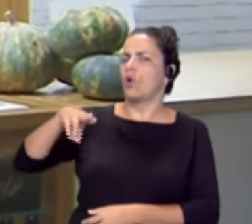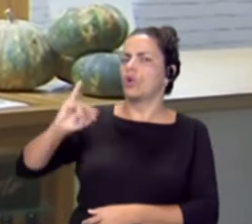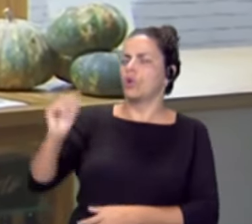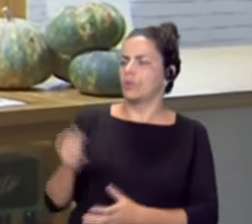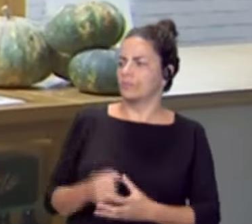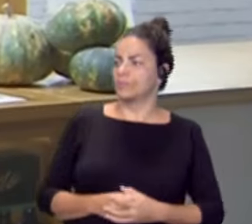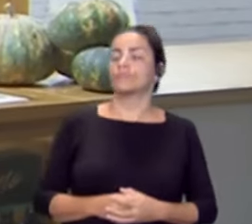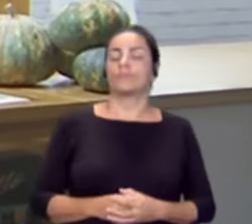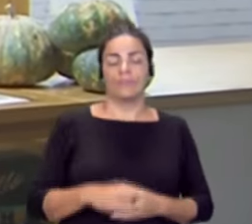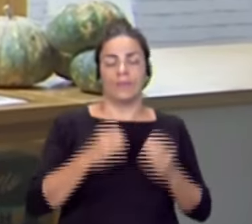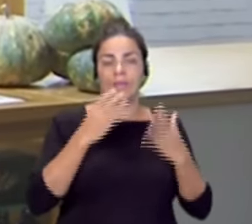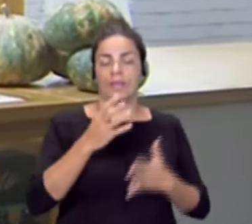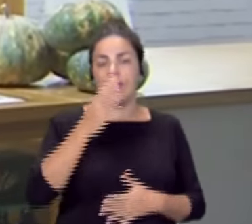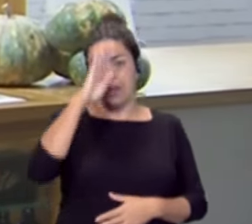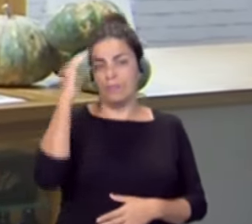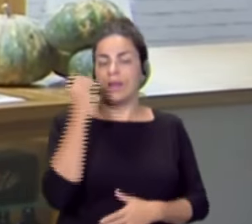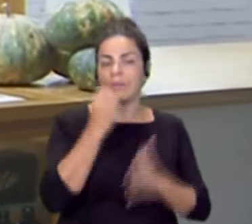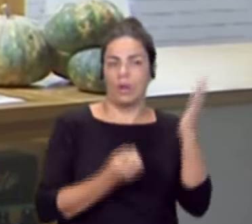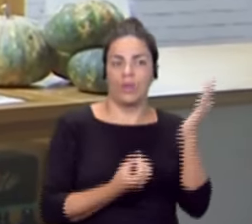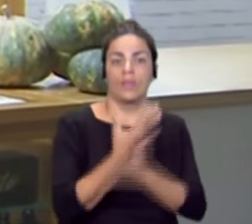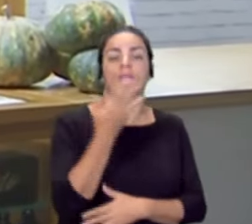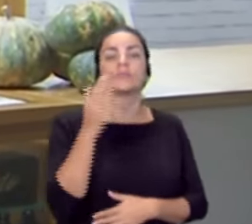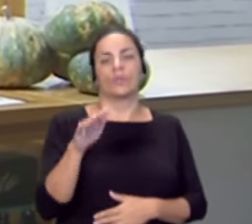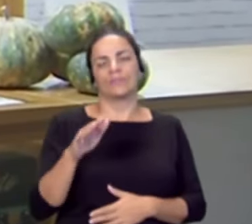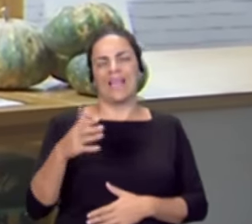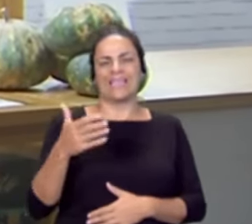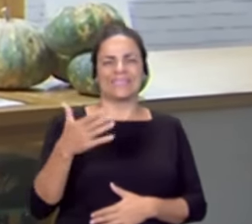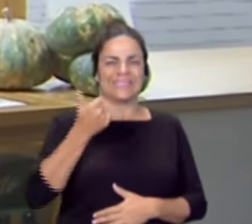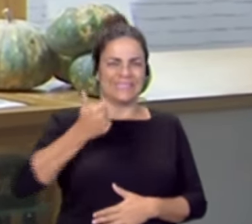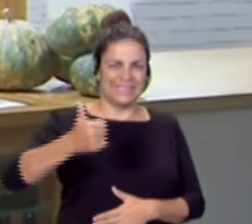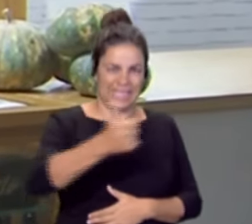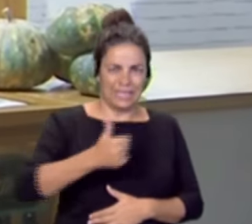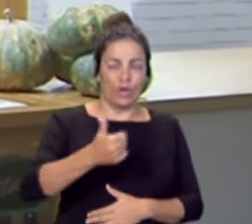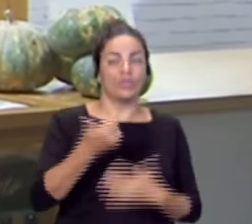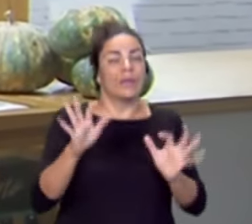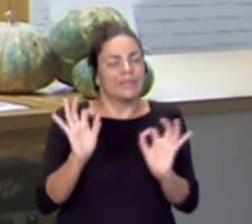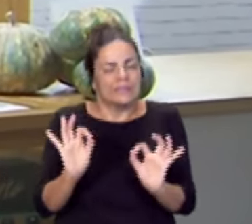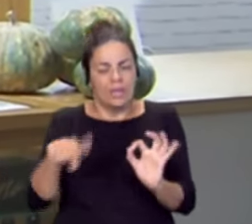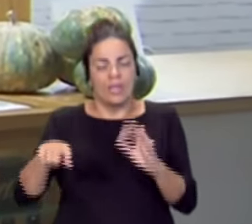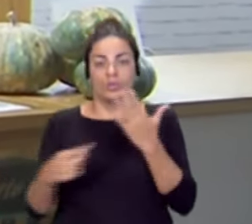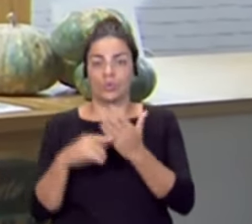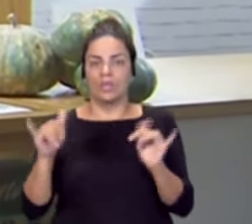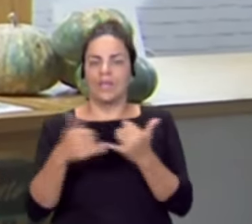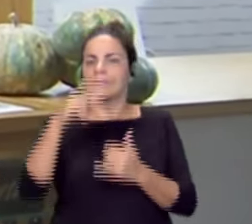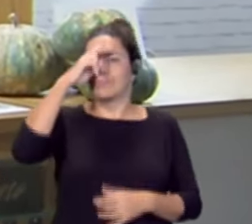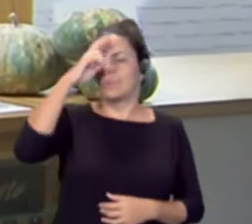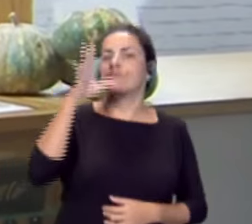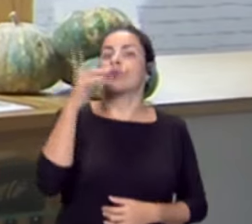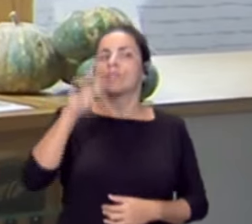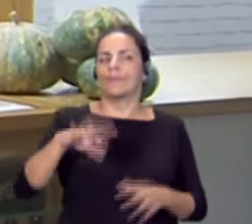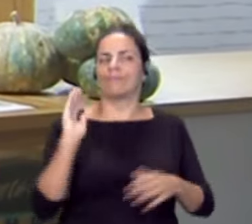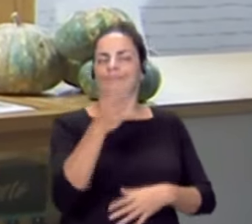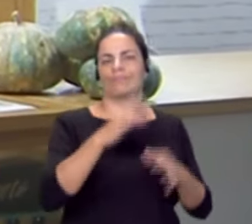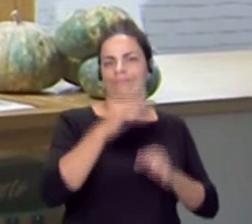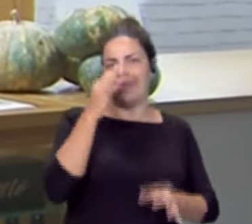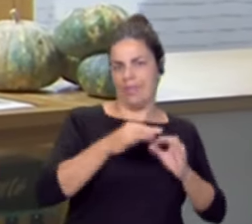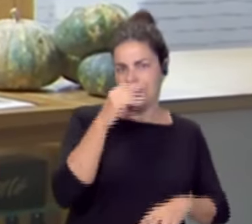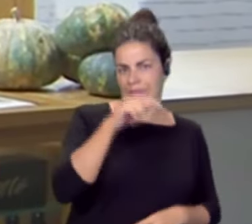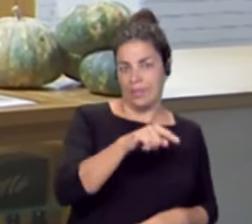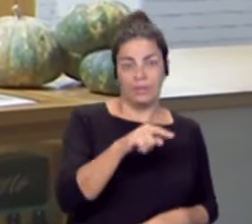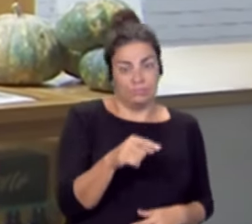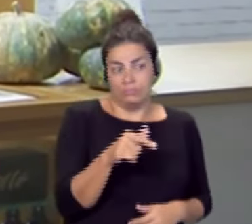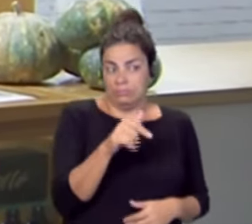¿Qué tal, Pilar? Buenos días. Afecta a los cítricos, pero sobre todo la preocupación aquí en el sur de Tenerife es que afecta también a la vid. Esos viñedos que están a